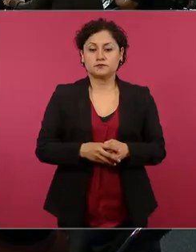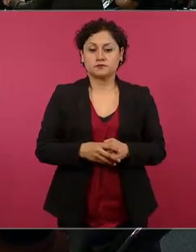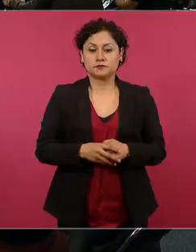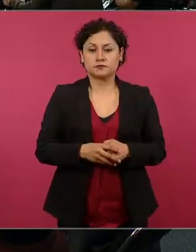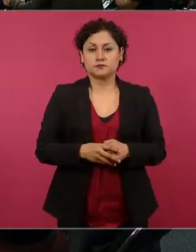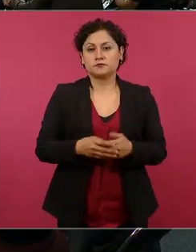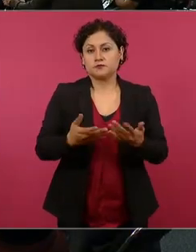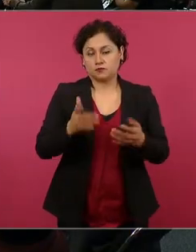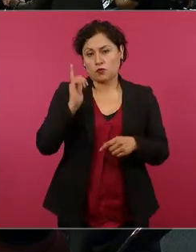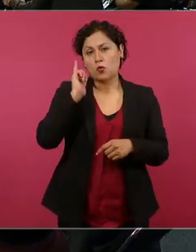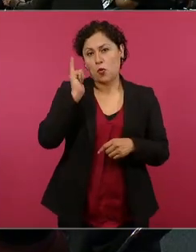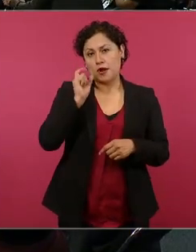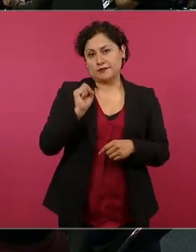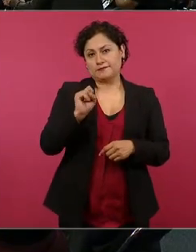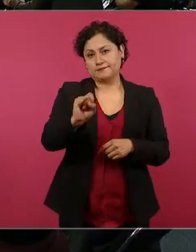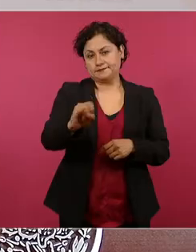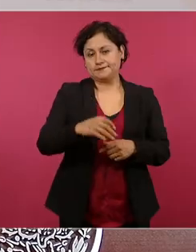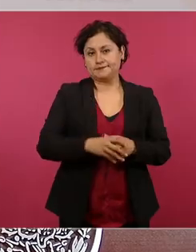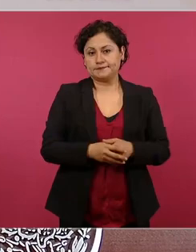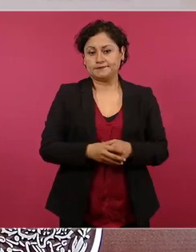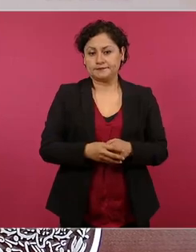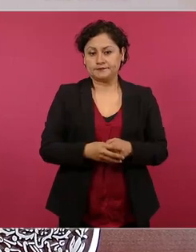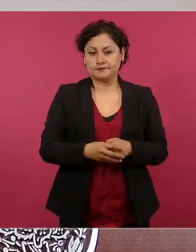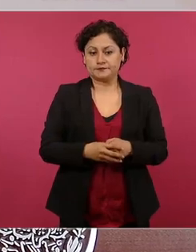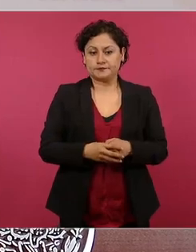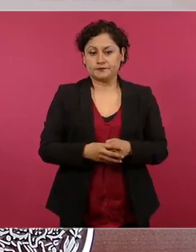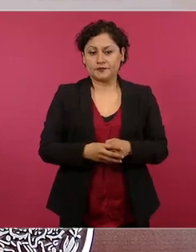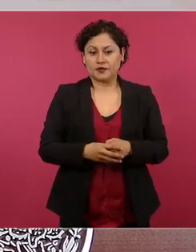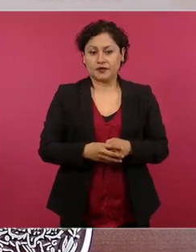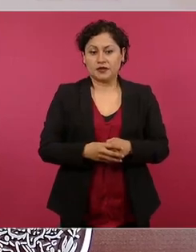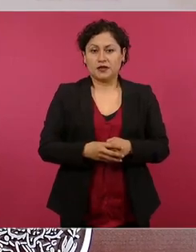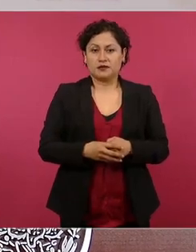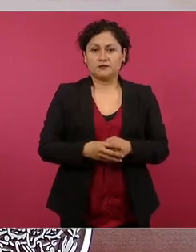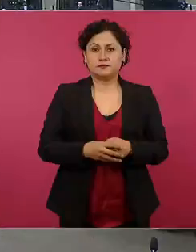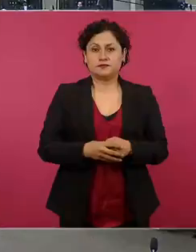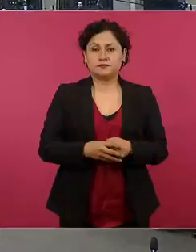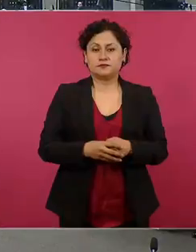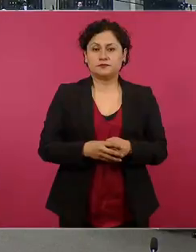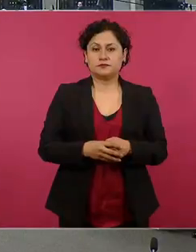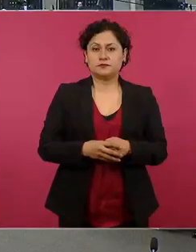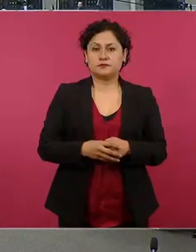llevar a cabo. El Día por la No Violencia contra los Animales.